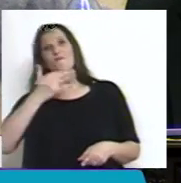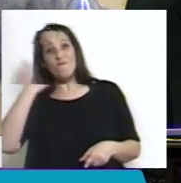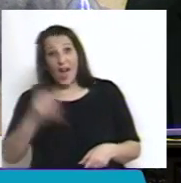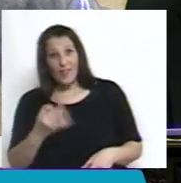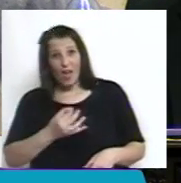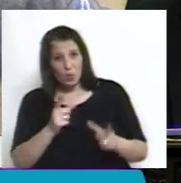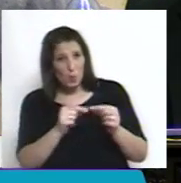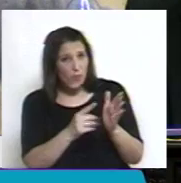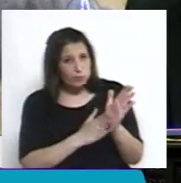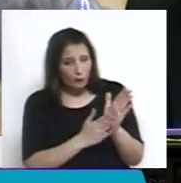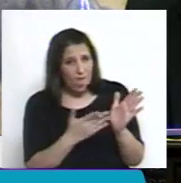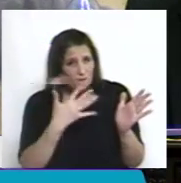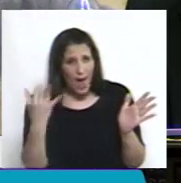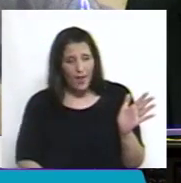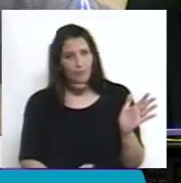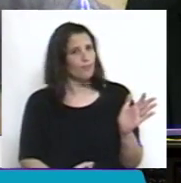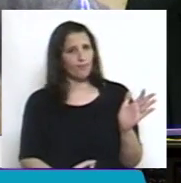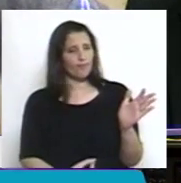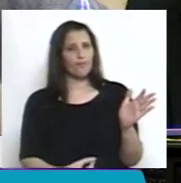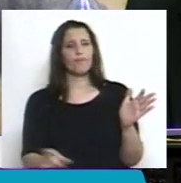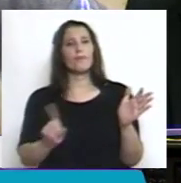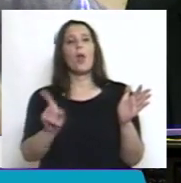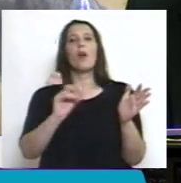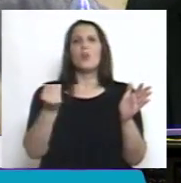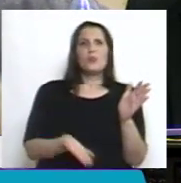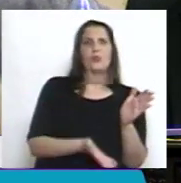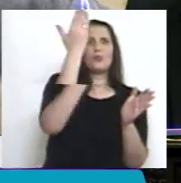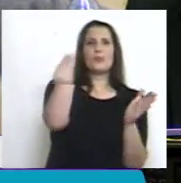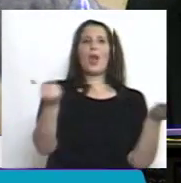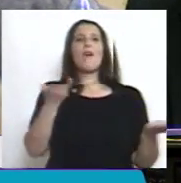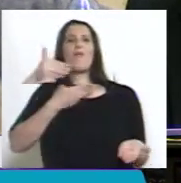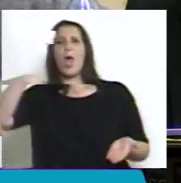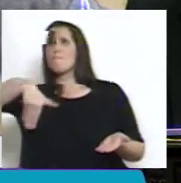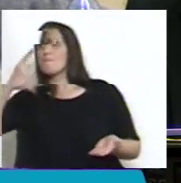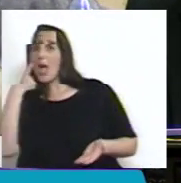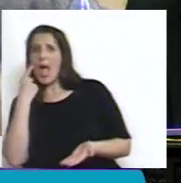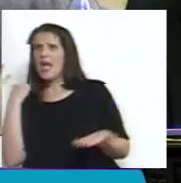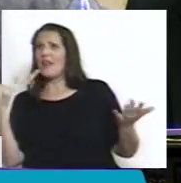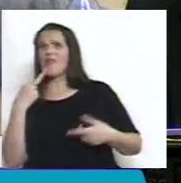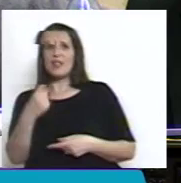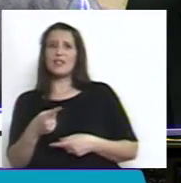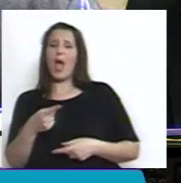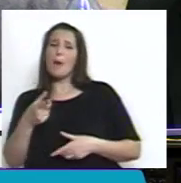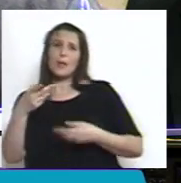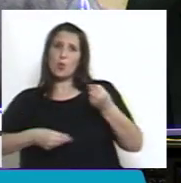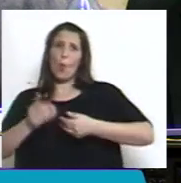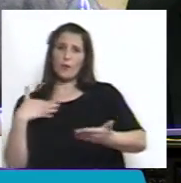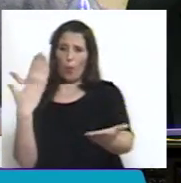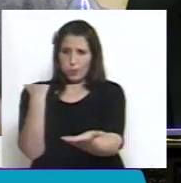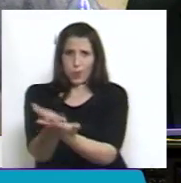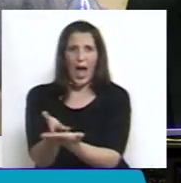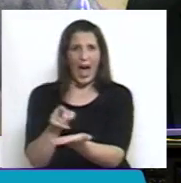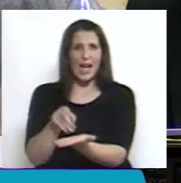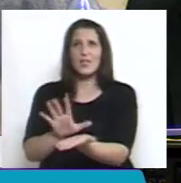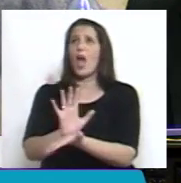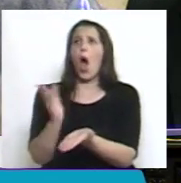números? Que con los recursos subiendo el 21%, ni el Fondo Monetario Internacional se animaría a presentar un presupuesto con un